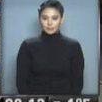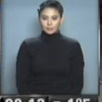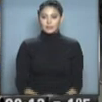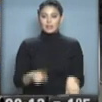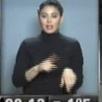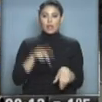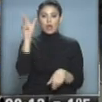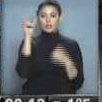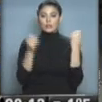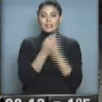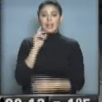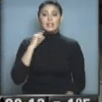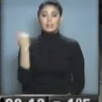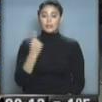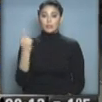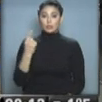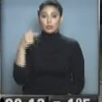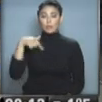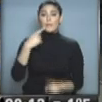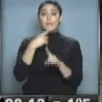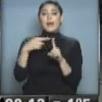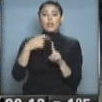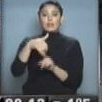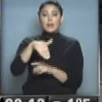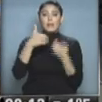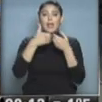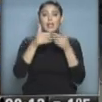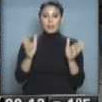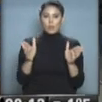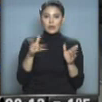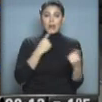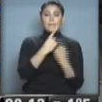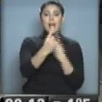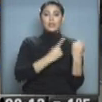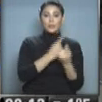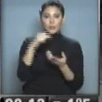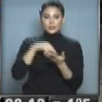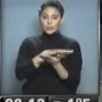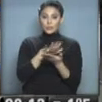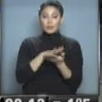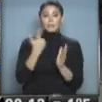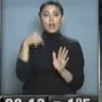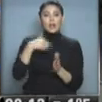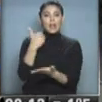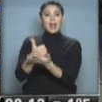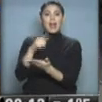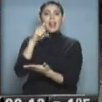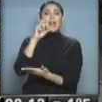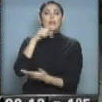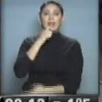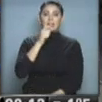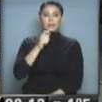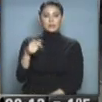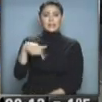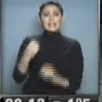13 minutos pasan de las 8 de la mañana este mediodía va a ser inaugurado el metrobús en la ciudad de Buenos Aires pero estamos con Laura mayoi desde